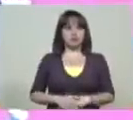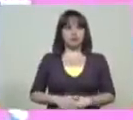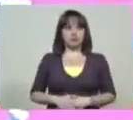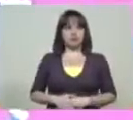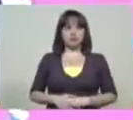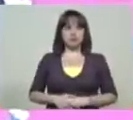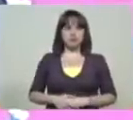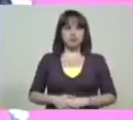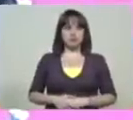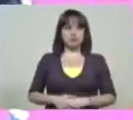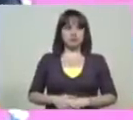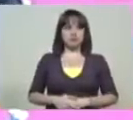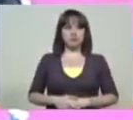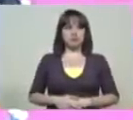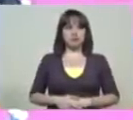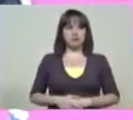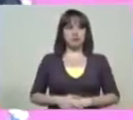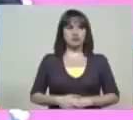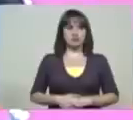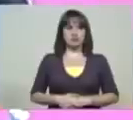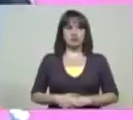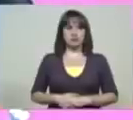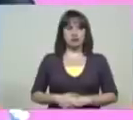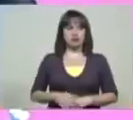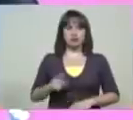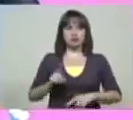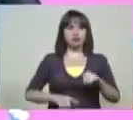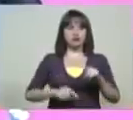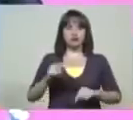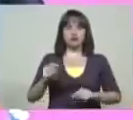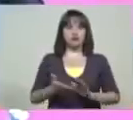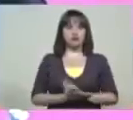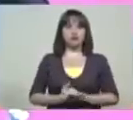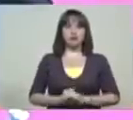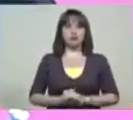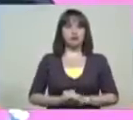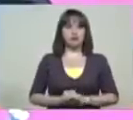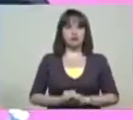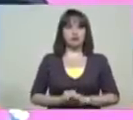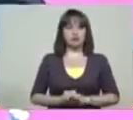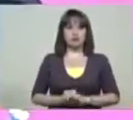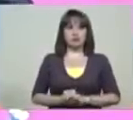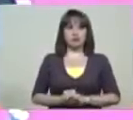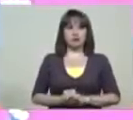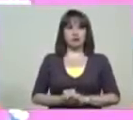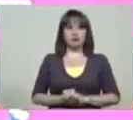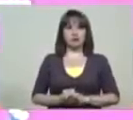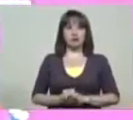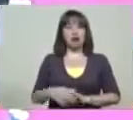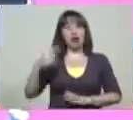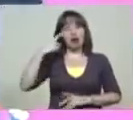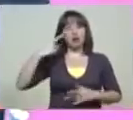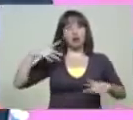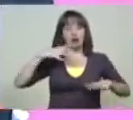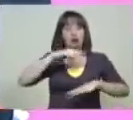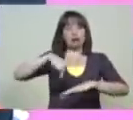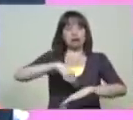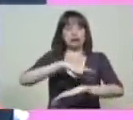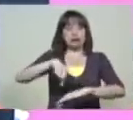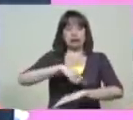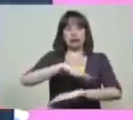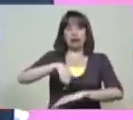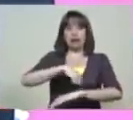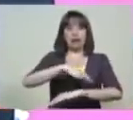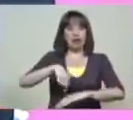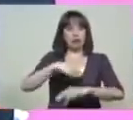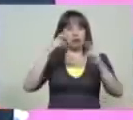Entonces, en lo candente de la batalla diaria, quizás pasen tiempo sin que uno revise estos documentos.